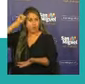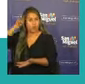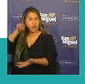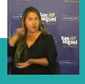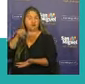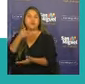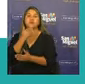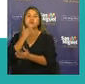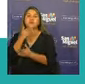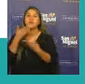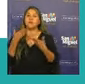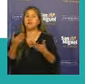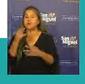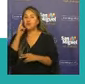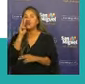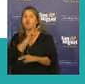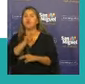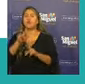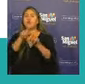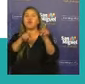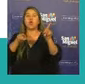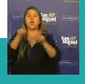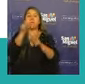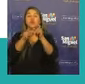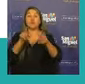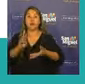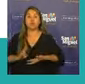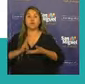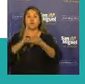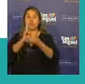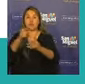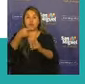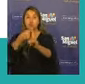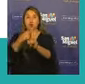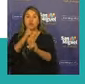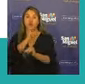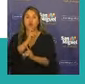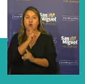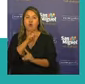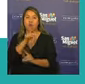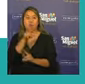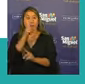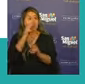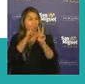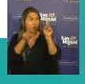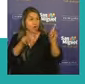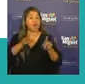además las vi por ahí a las representantes de la Cruz Roja, por ahí están.